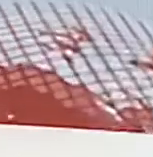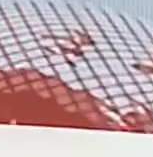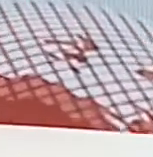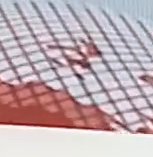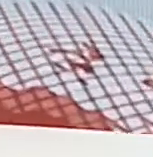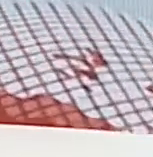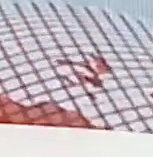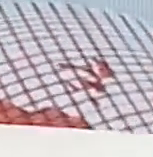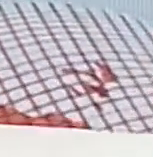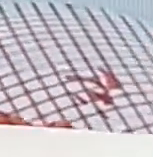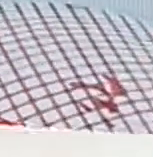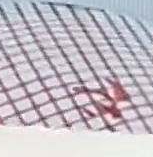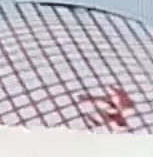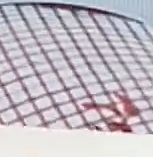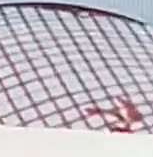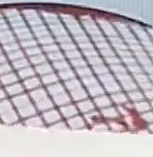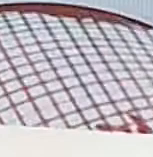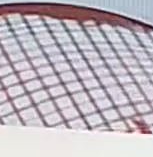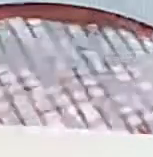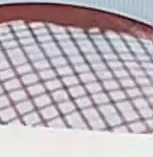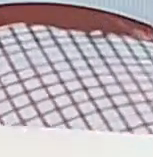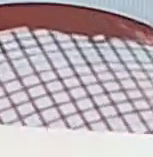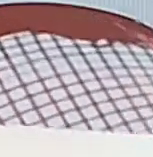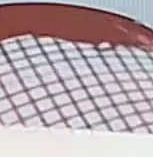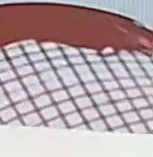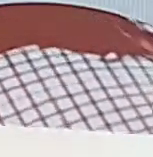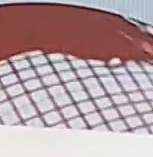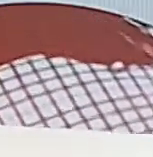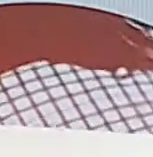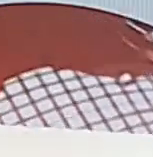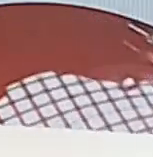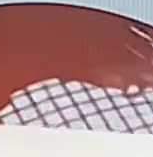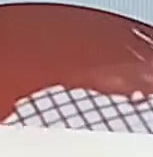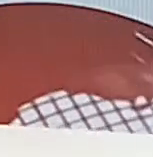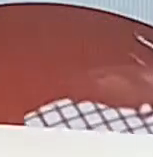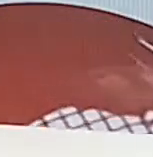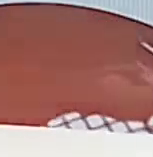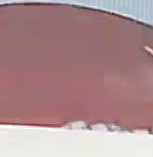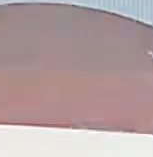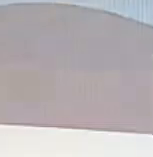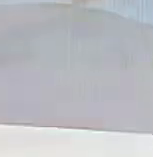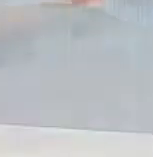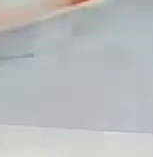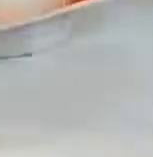amigos. Mañana, 6 de la mañana, con más noticias y entrevistas para todos ustedes. Feliz noche.